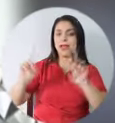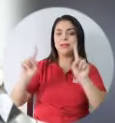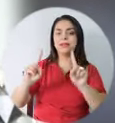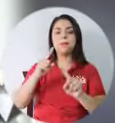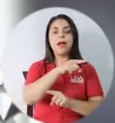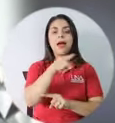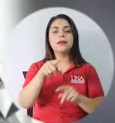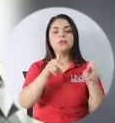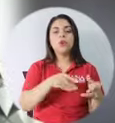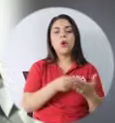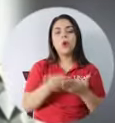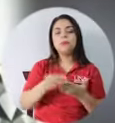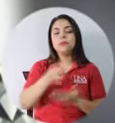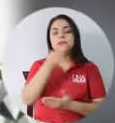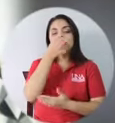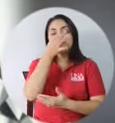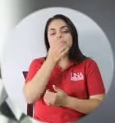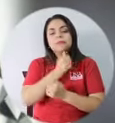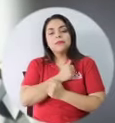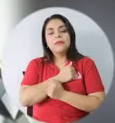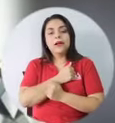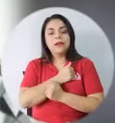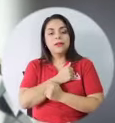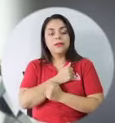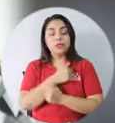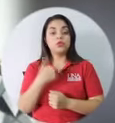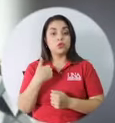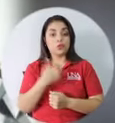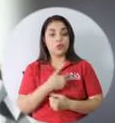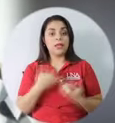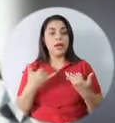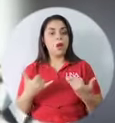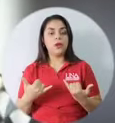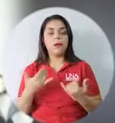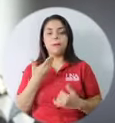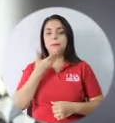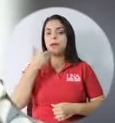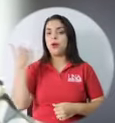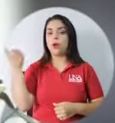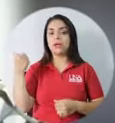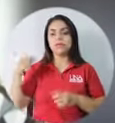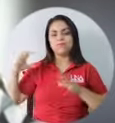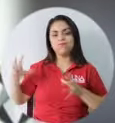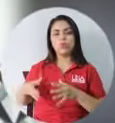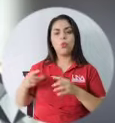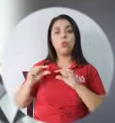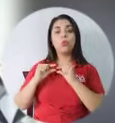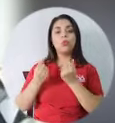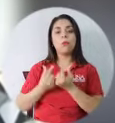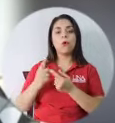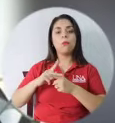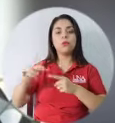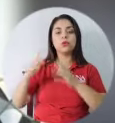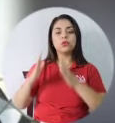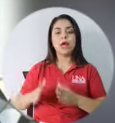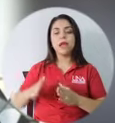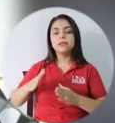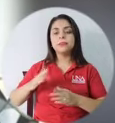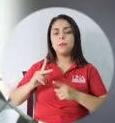al consumidor. Hemos ido más lejos que eso, y nos vemos acompañados de un grupo extraordinario de